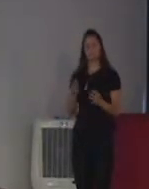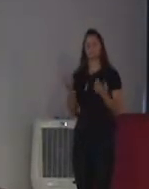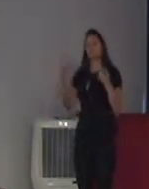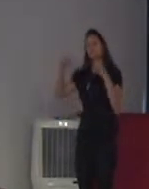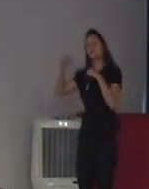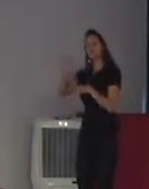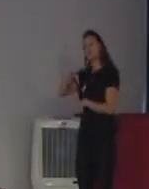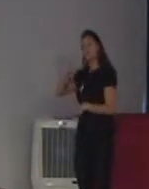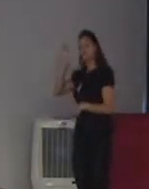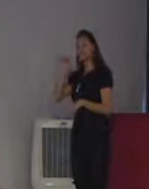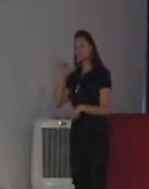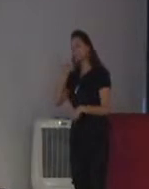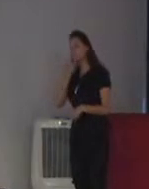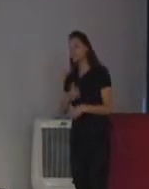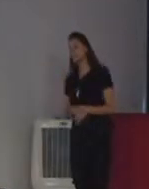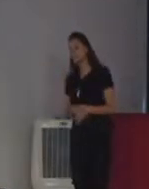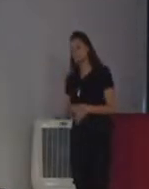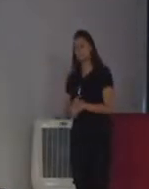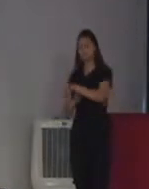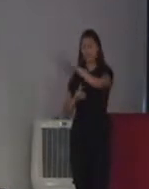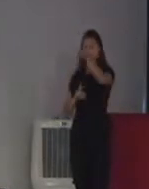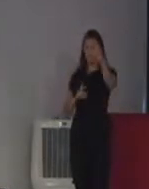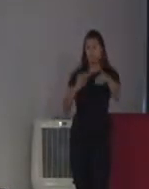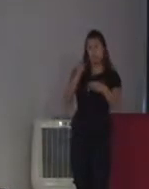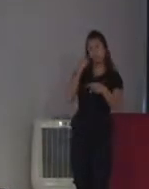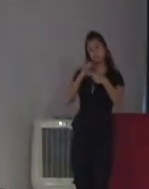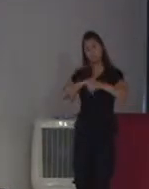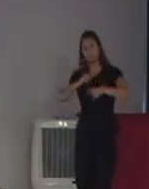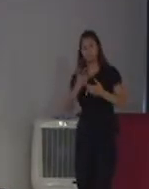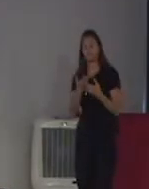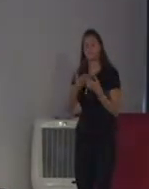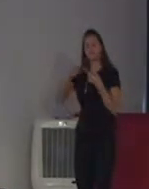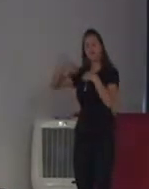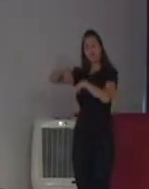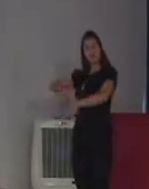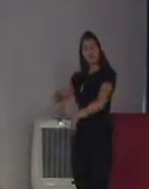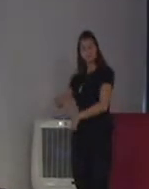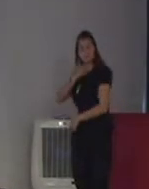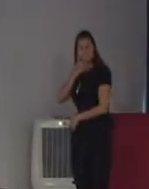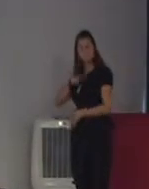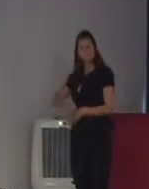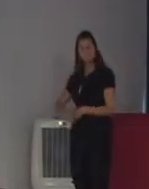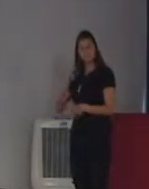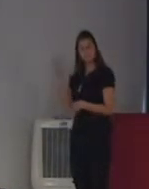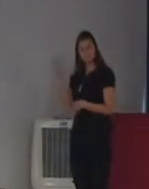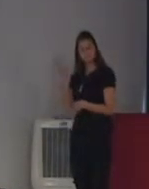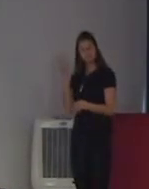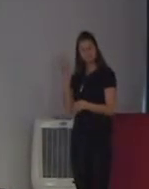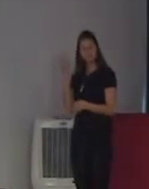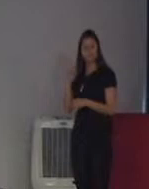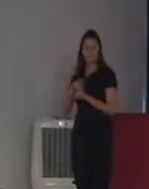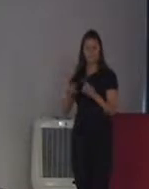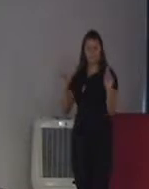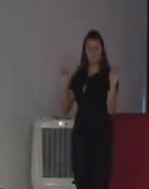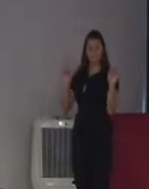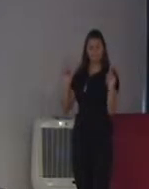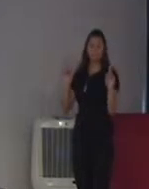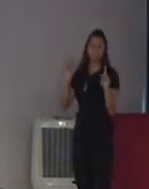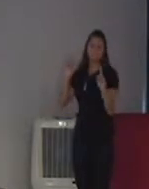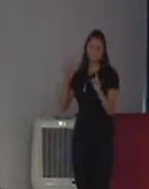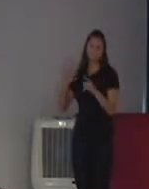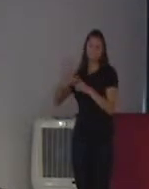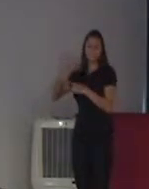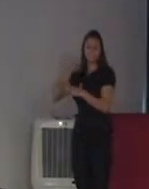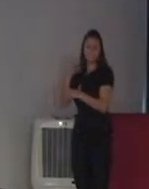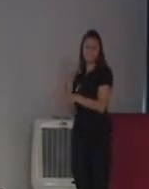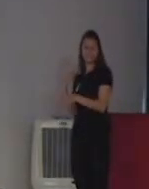sucede totalmente una cosa distinta, ¿sí? Y es también por la historia que nos ha tocado vivir, no solamente por ser población con